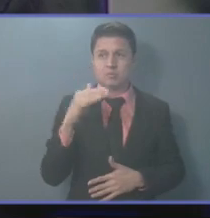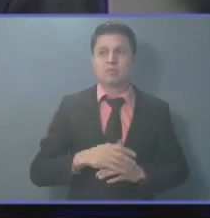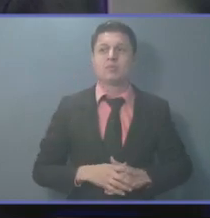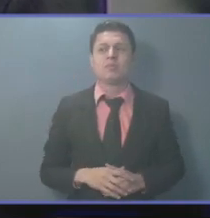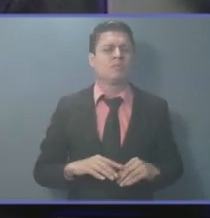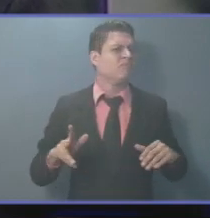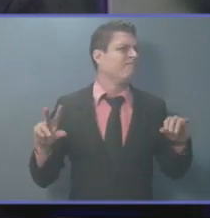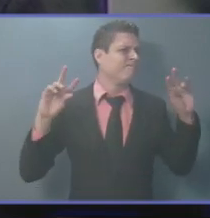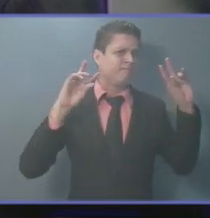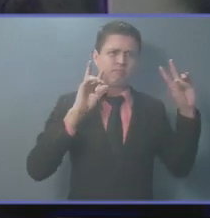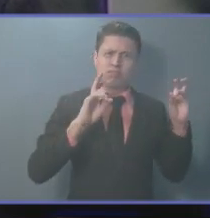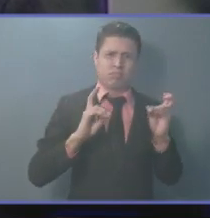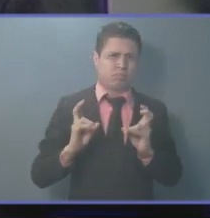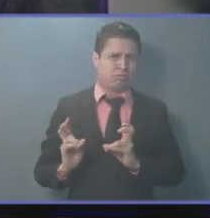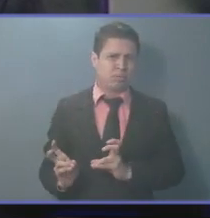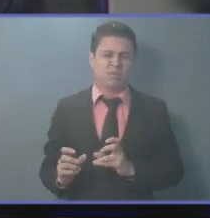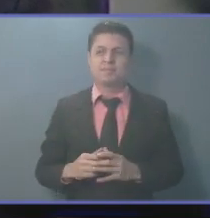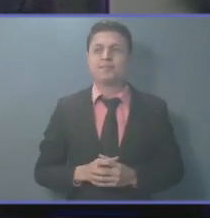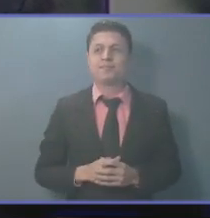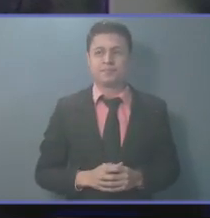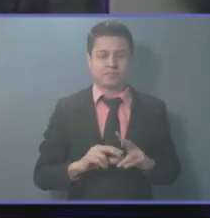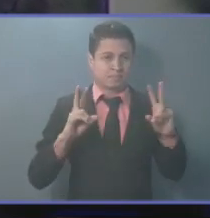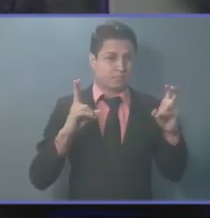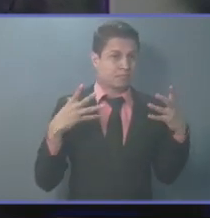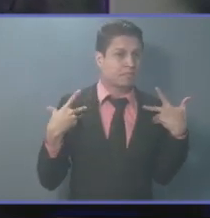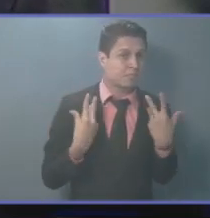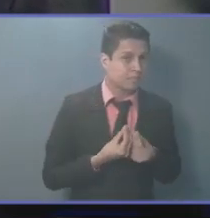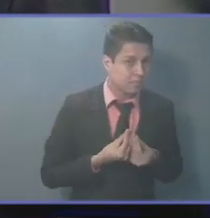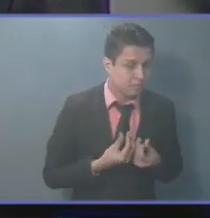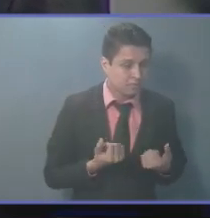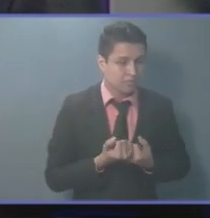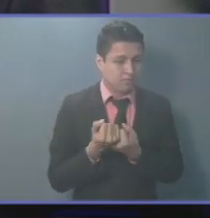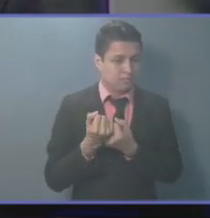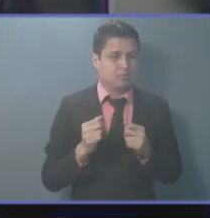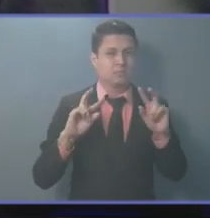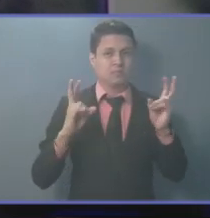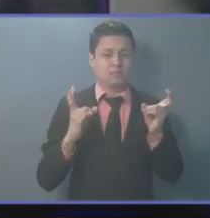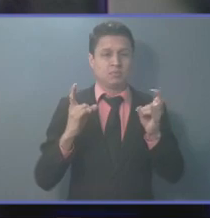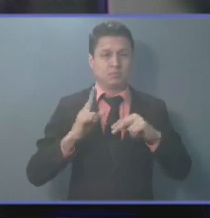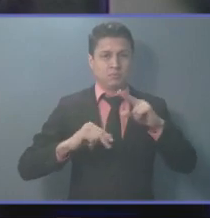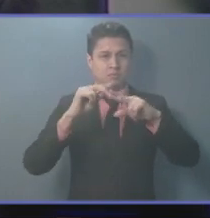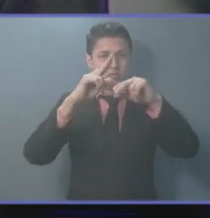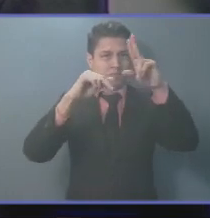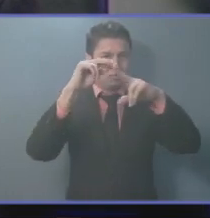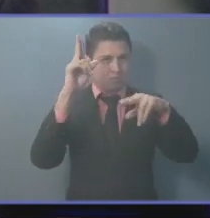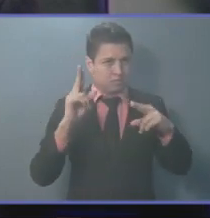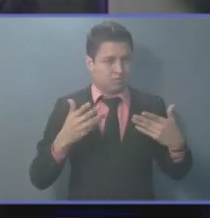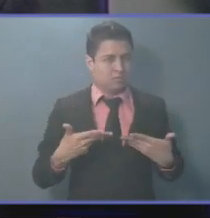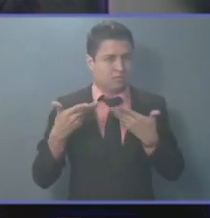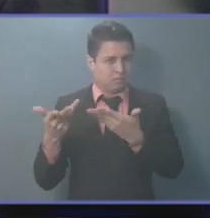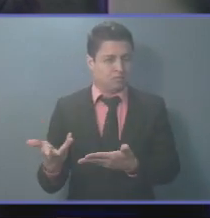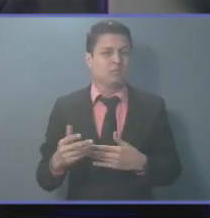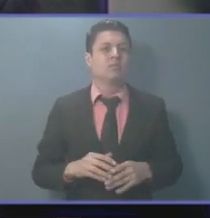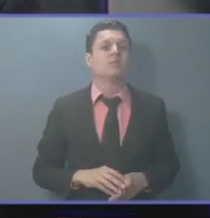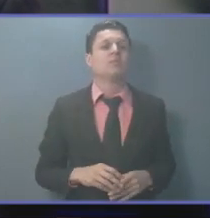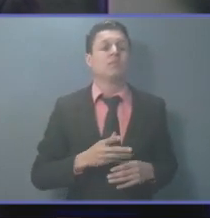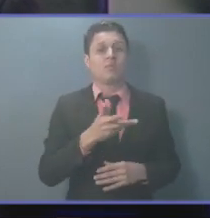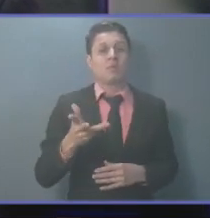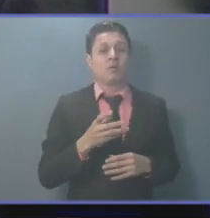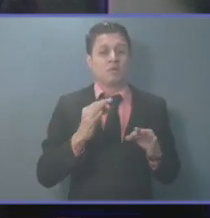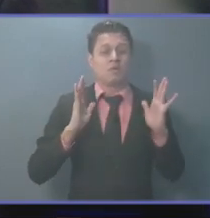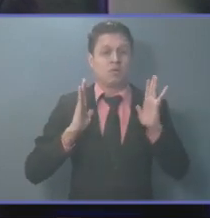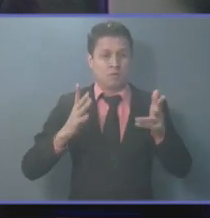los aspectos, en la parte social, en la parte de infraestructura del aparato del Estado.